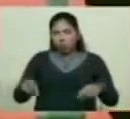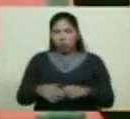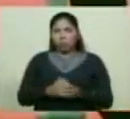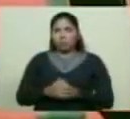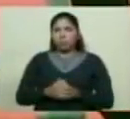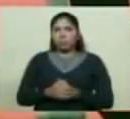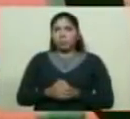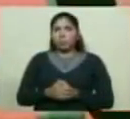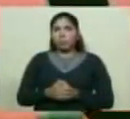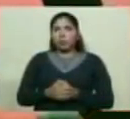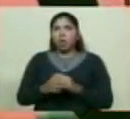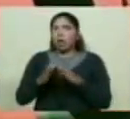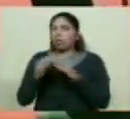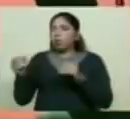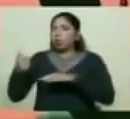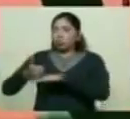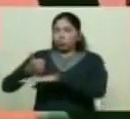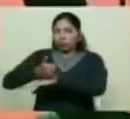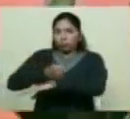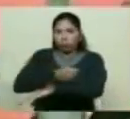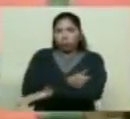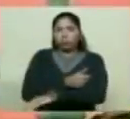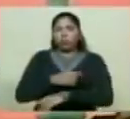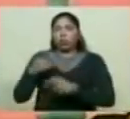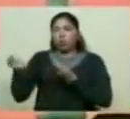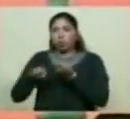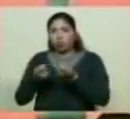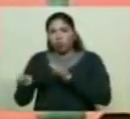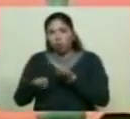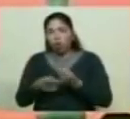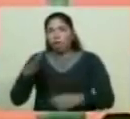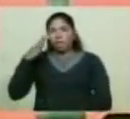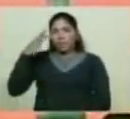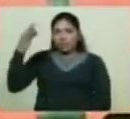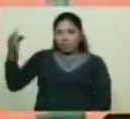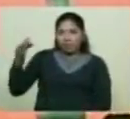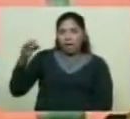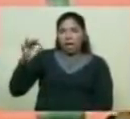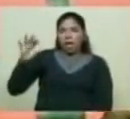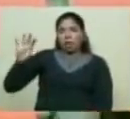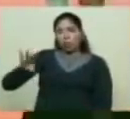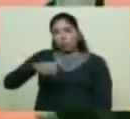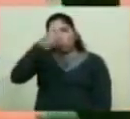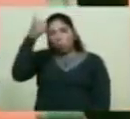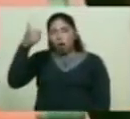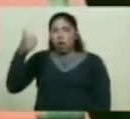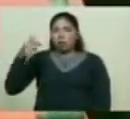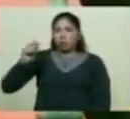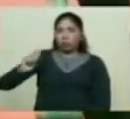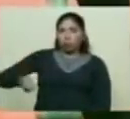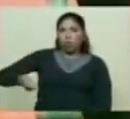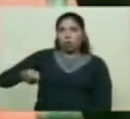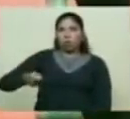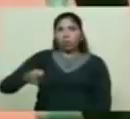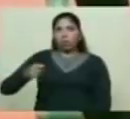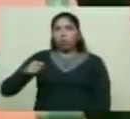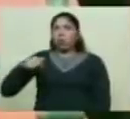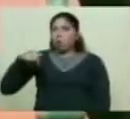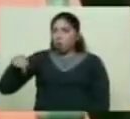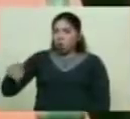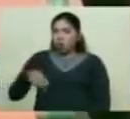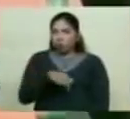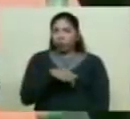legislativos procurador contralor fiscal fue superior a todas las autoridades hoy presenta